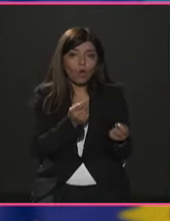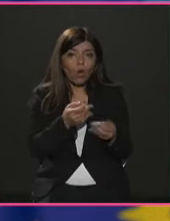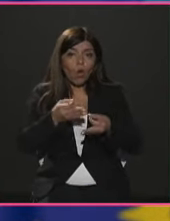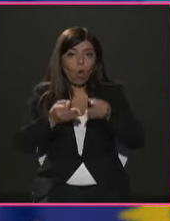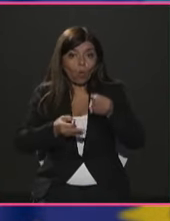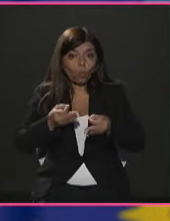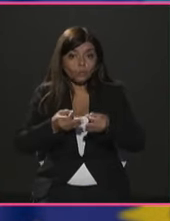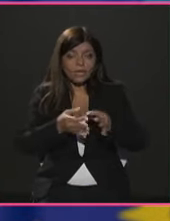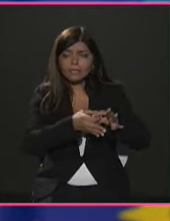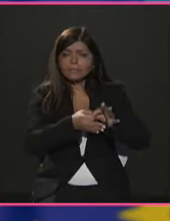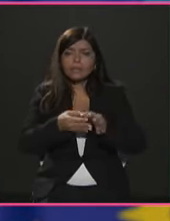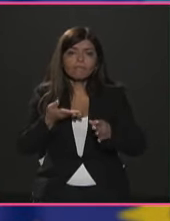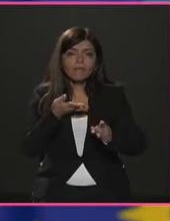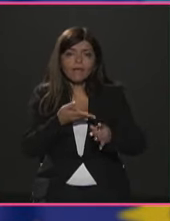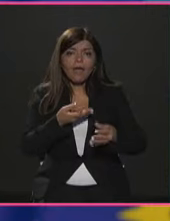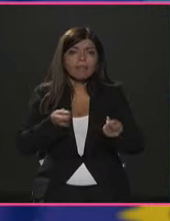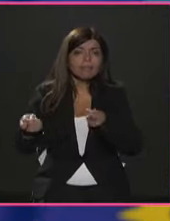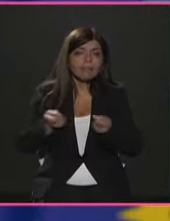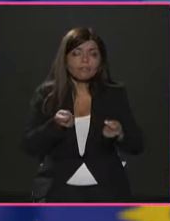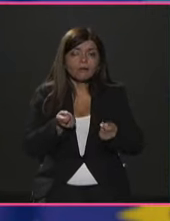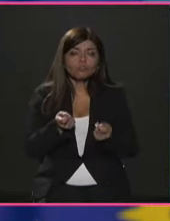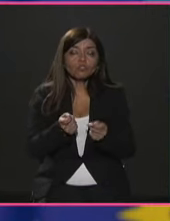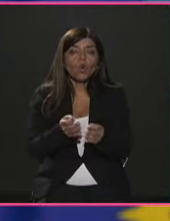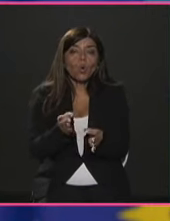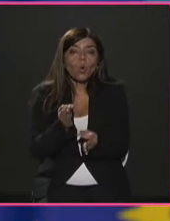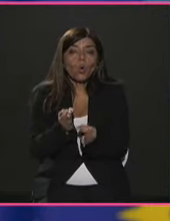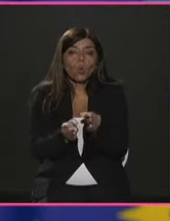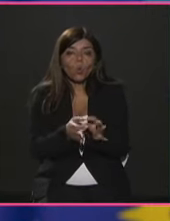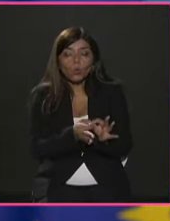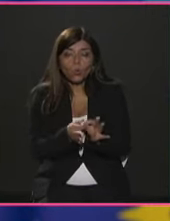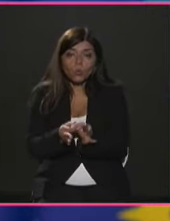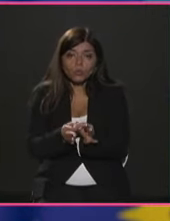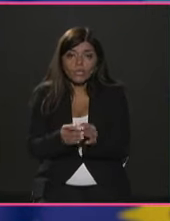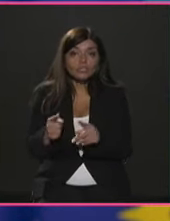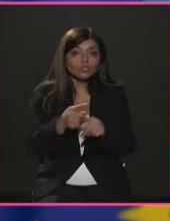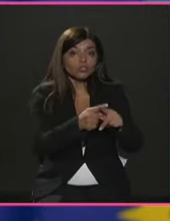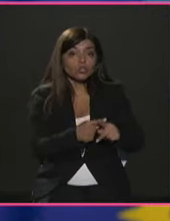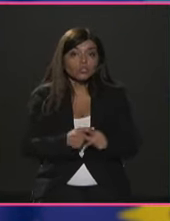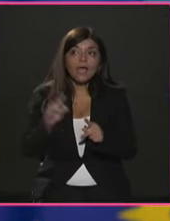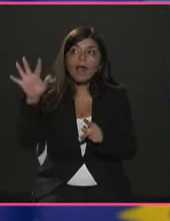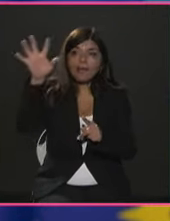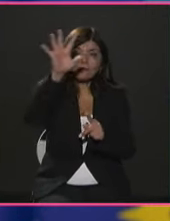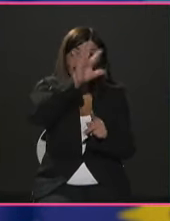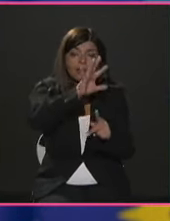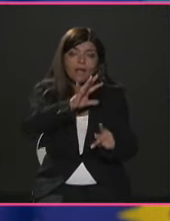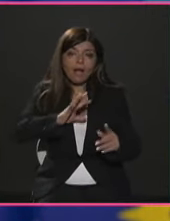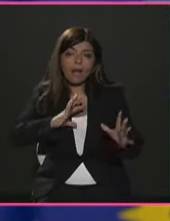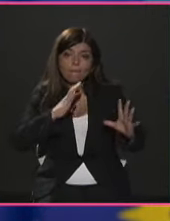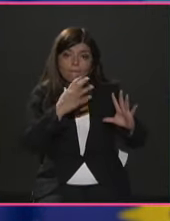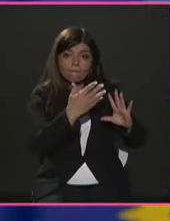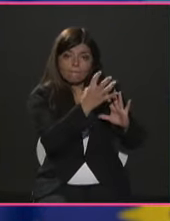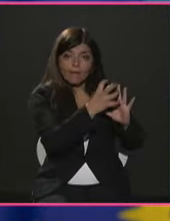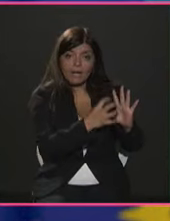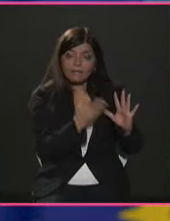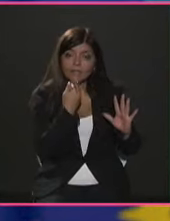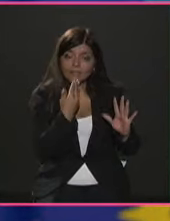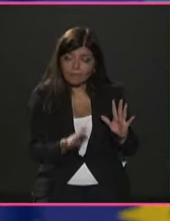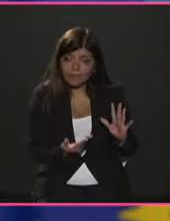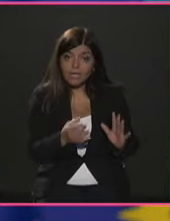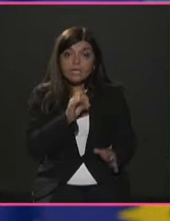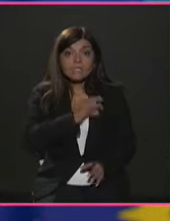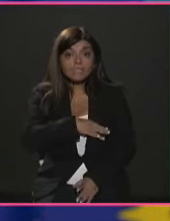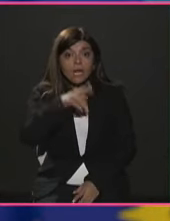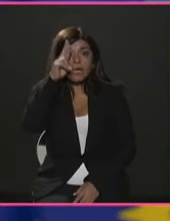digo distribución justa quiero decir tanto desde el punto de vista social como el geográfico chile quiero